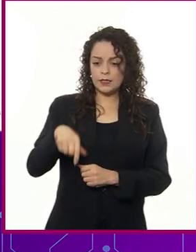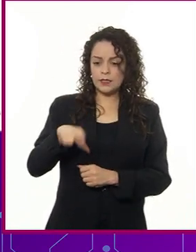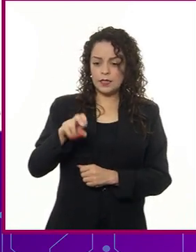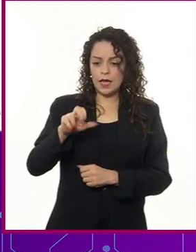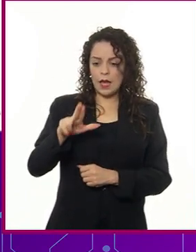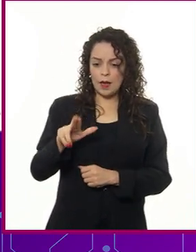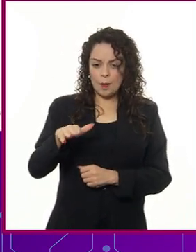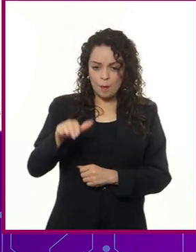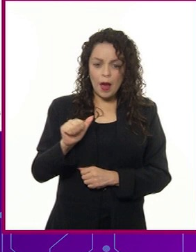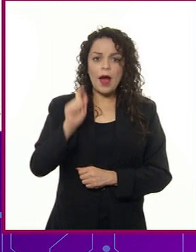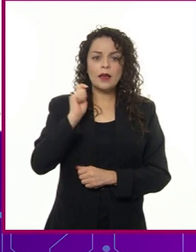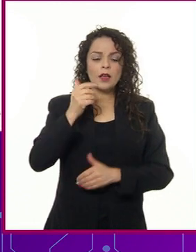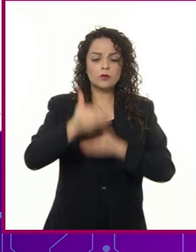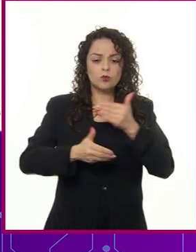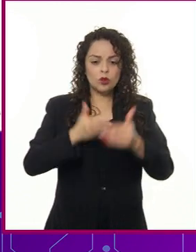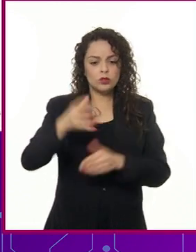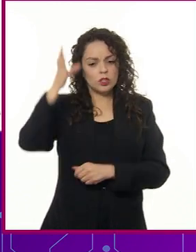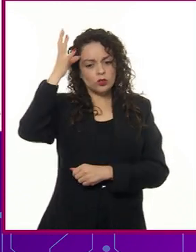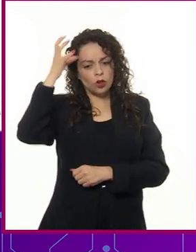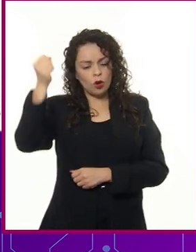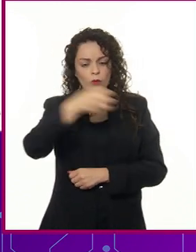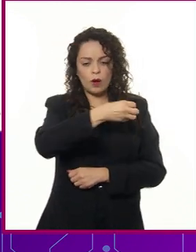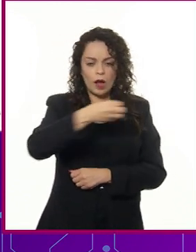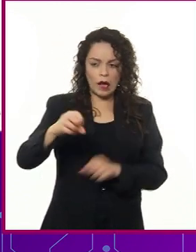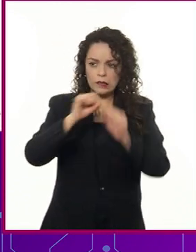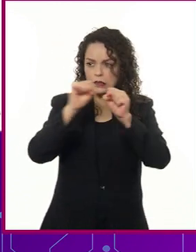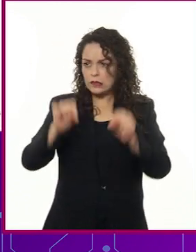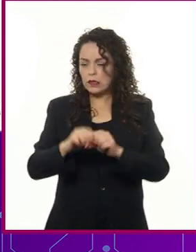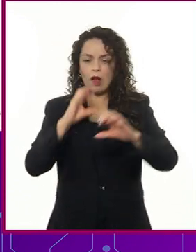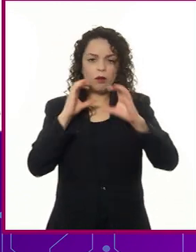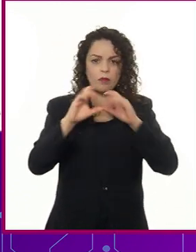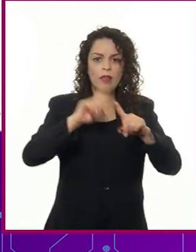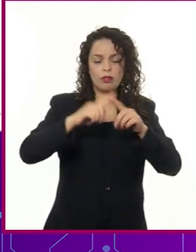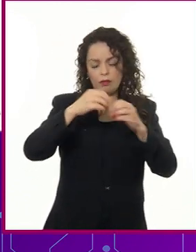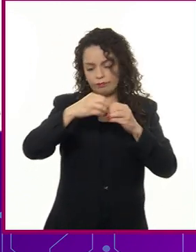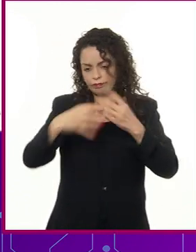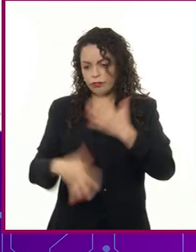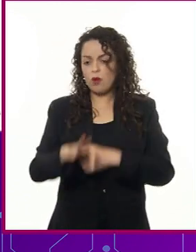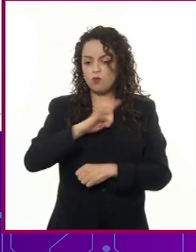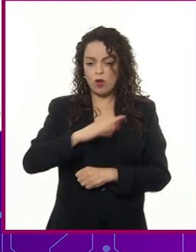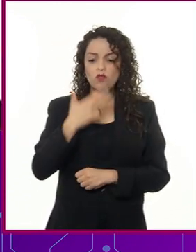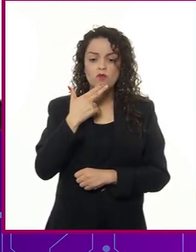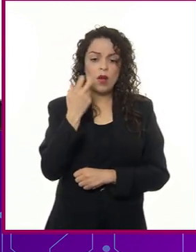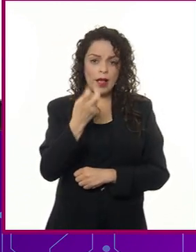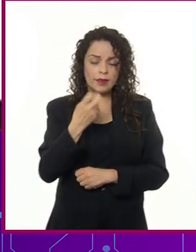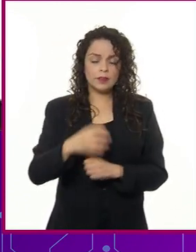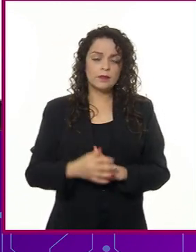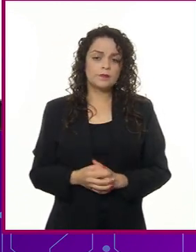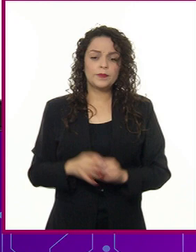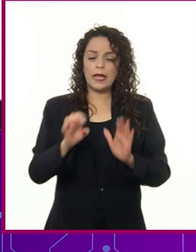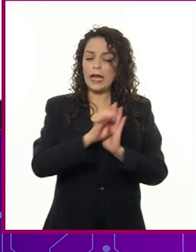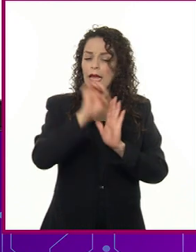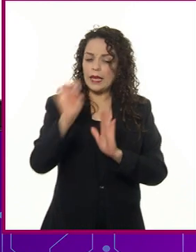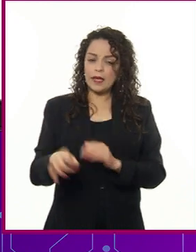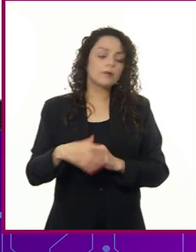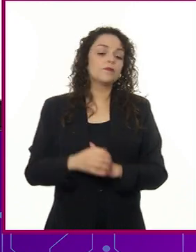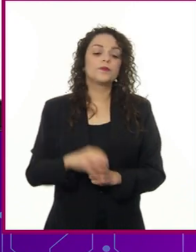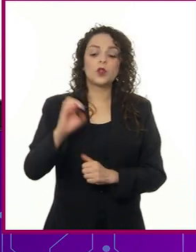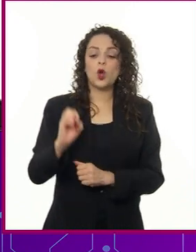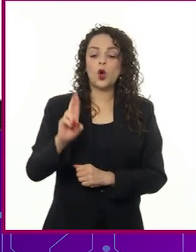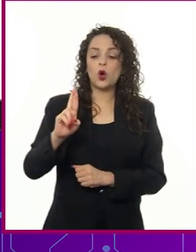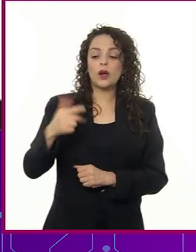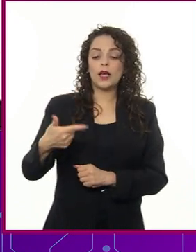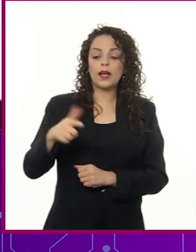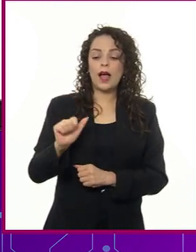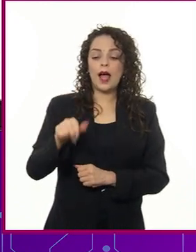procesos, conceptos, organizaciones, sistemas y comunicación. Por ejemplo, los organigramas.